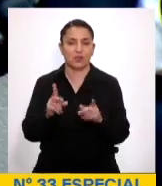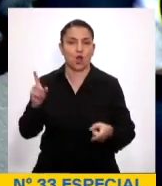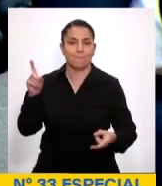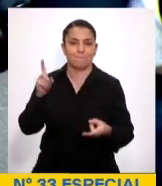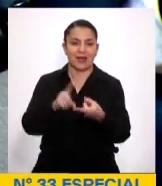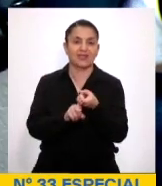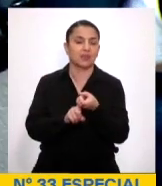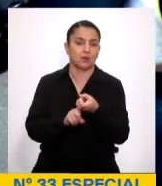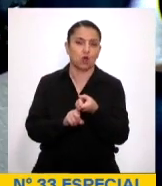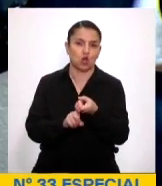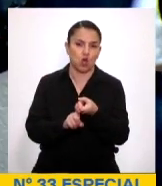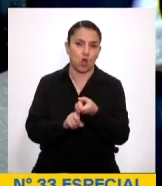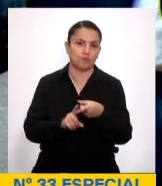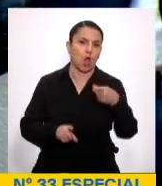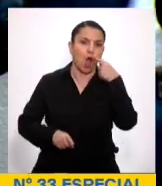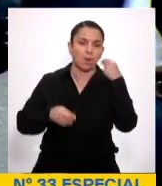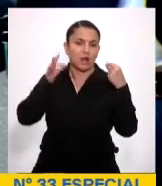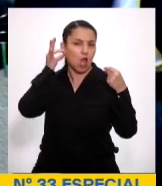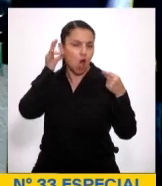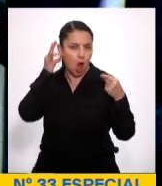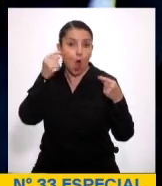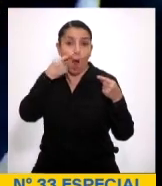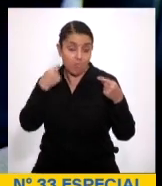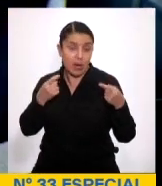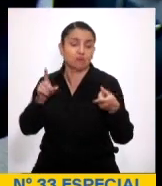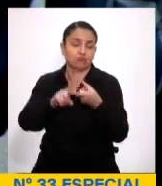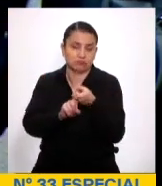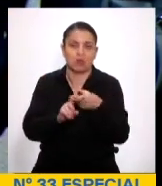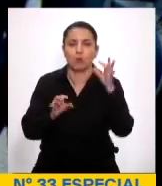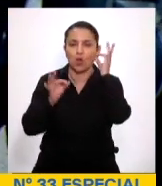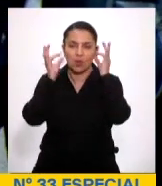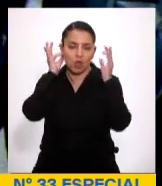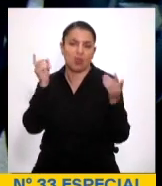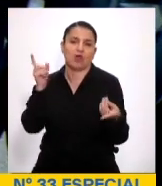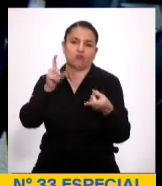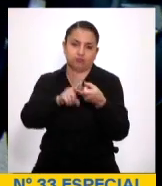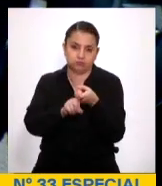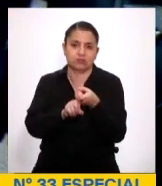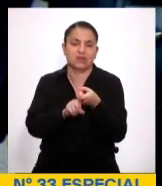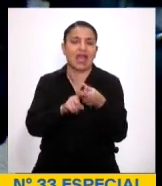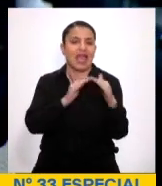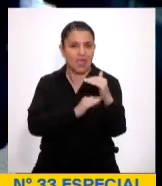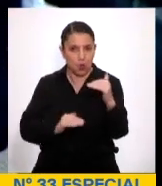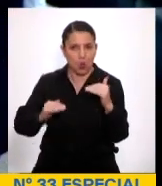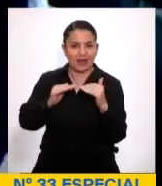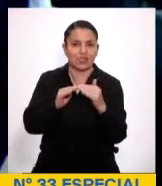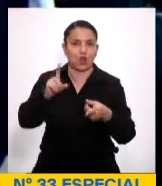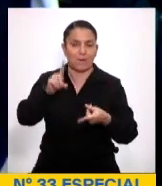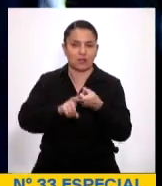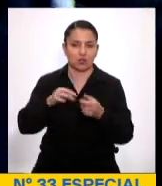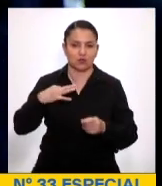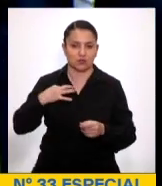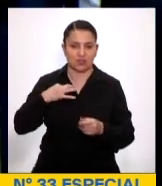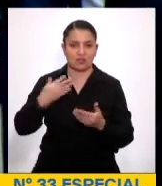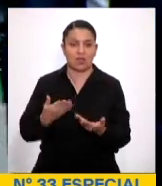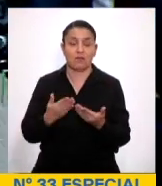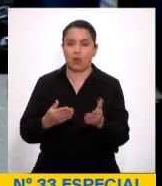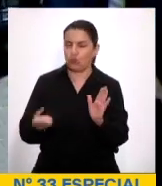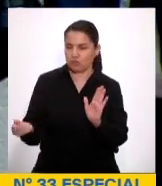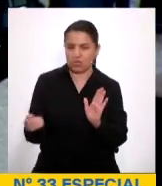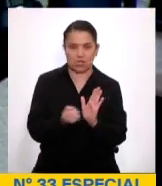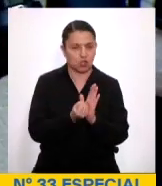pareja del mismo sexo asegurando un acceso igualitario al matrimonio civil lo cual también marcó un hito legal y cultural de envergadura en el